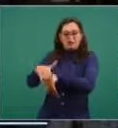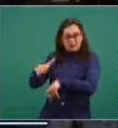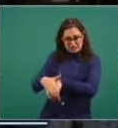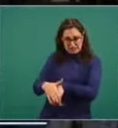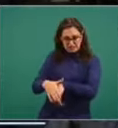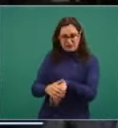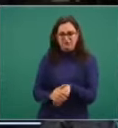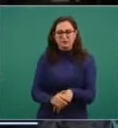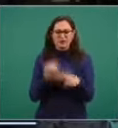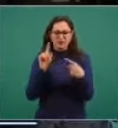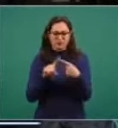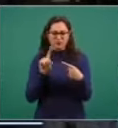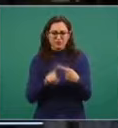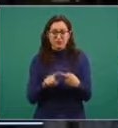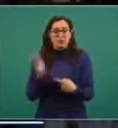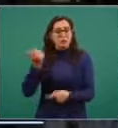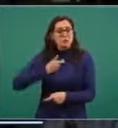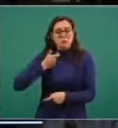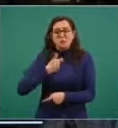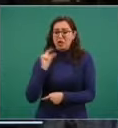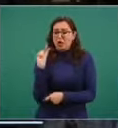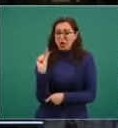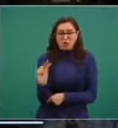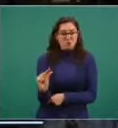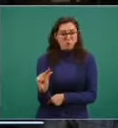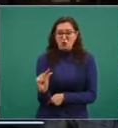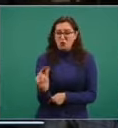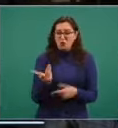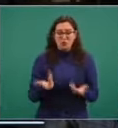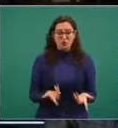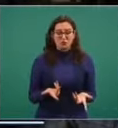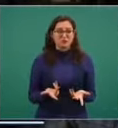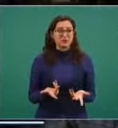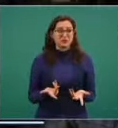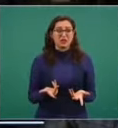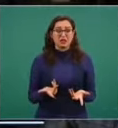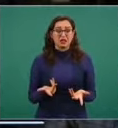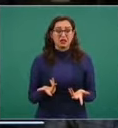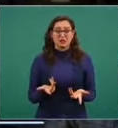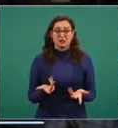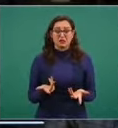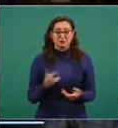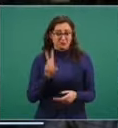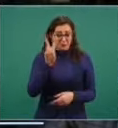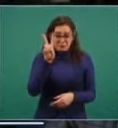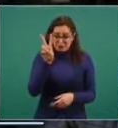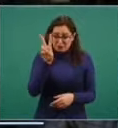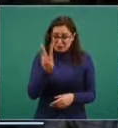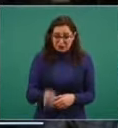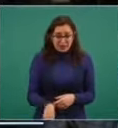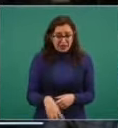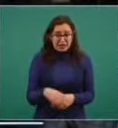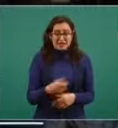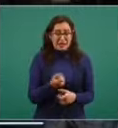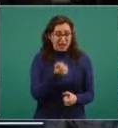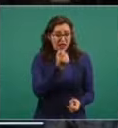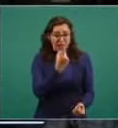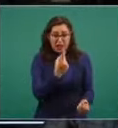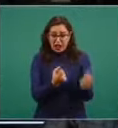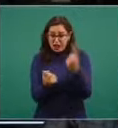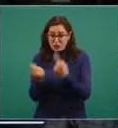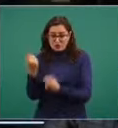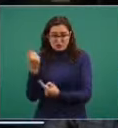Primero, sus raquíticos salarios. Estamos hablando de la décima parte o, en algunos casos,